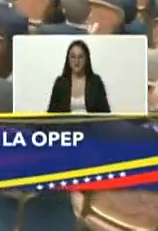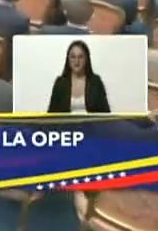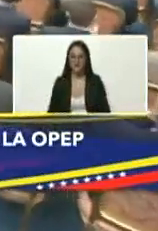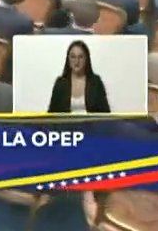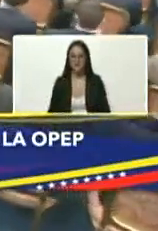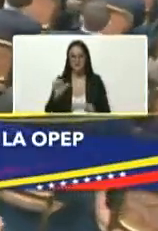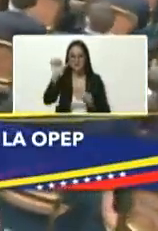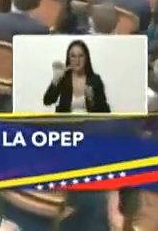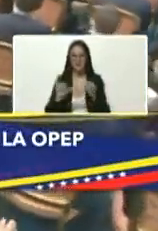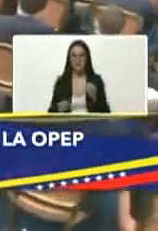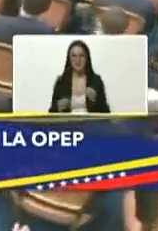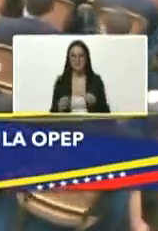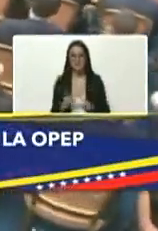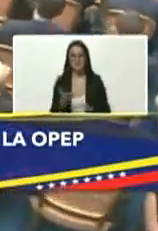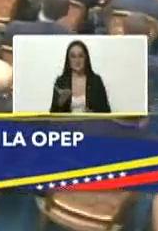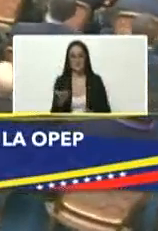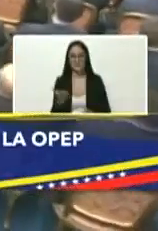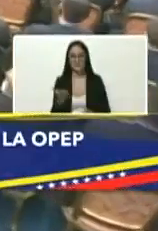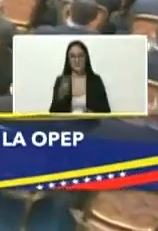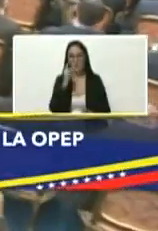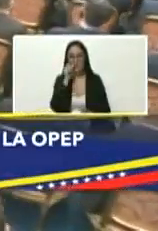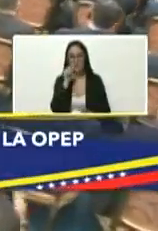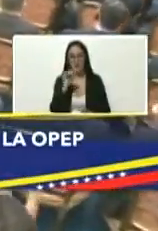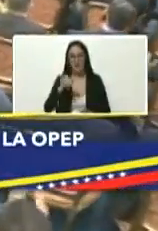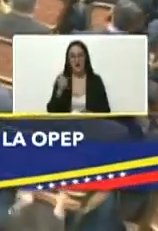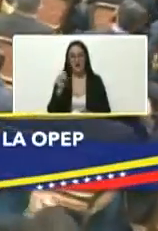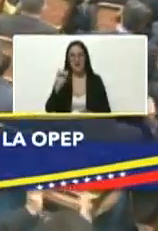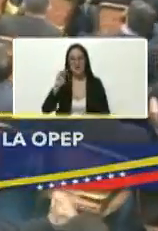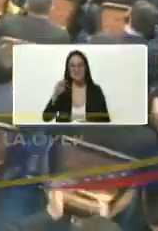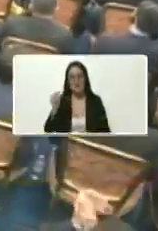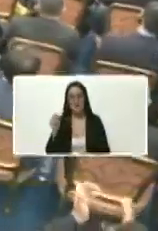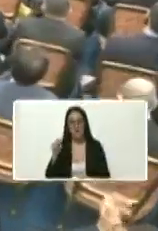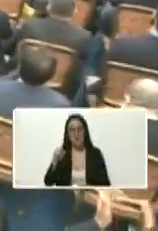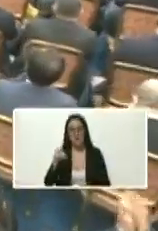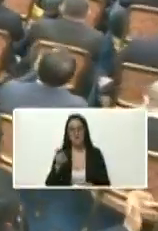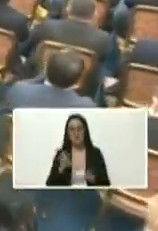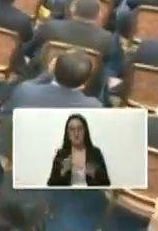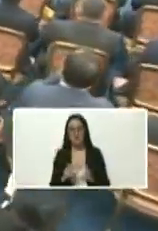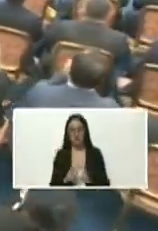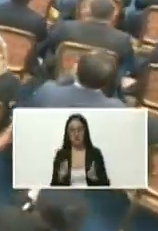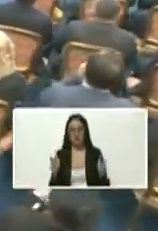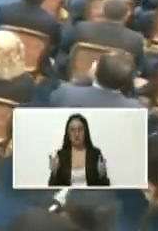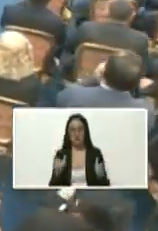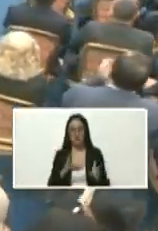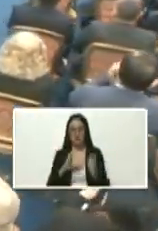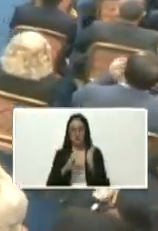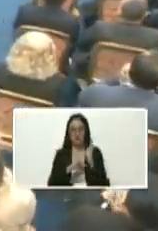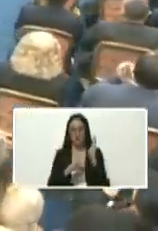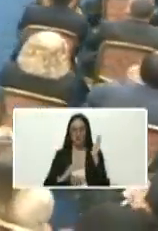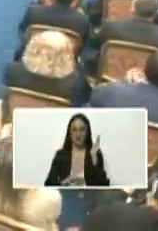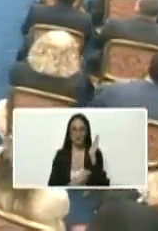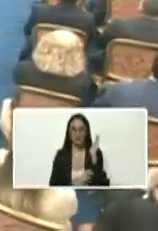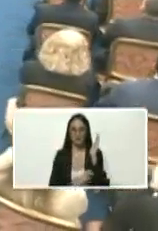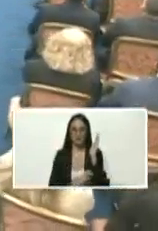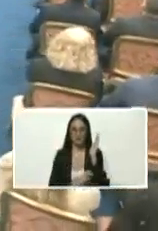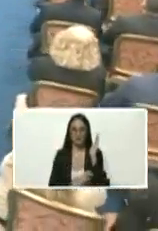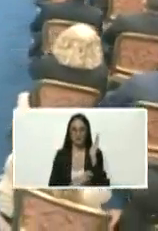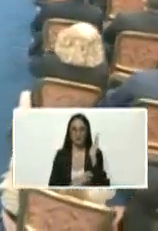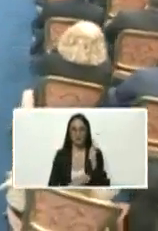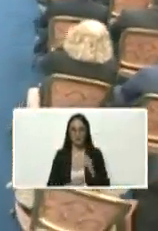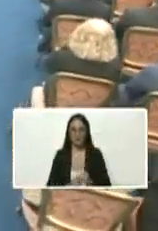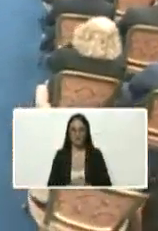Palabras del excelentísimo señor Jaime Algaiz, secretario general de la Organización de Países Exportadores